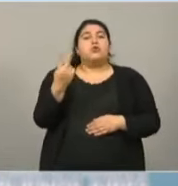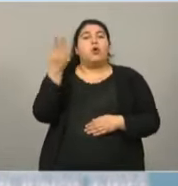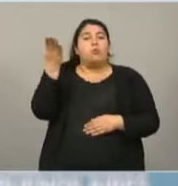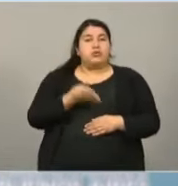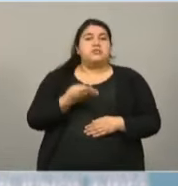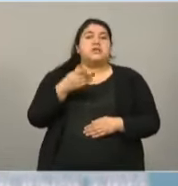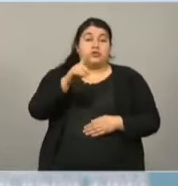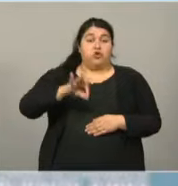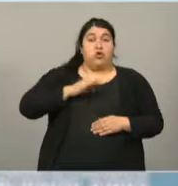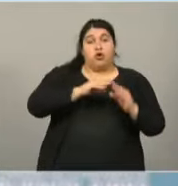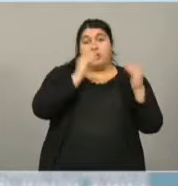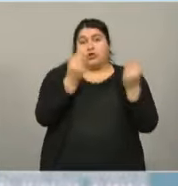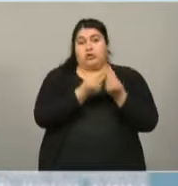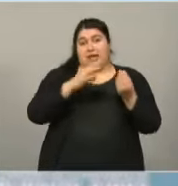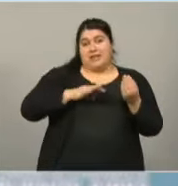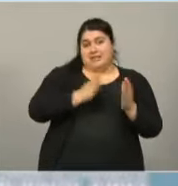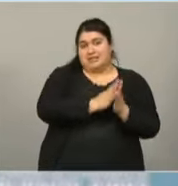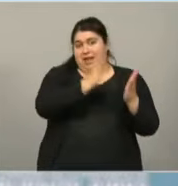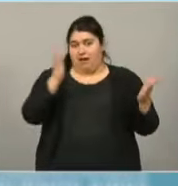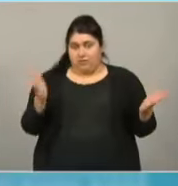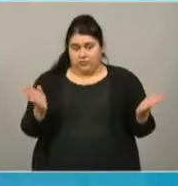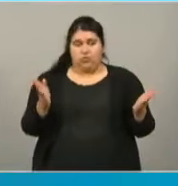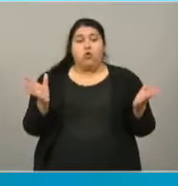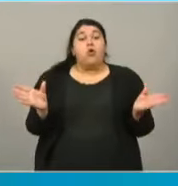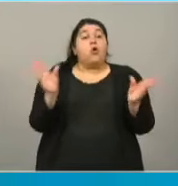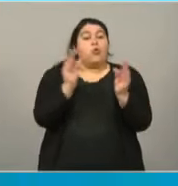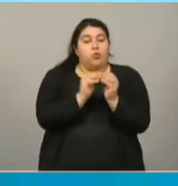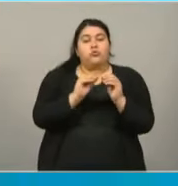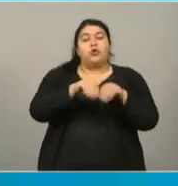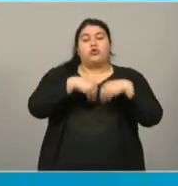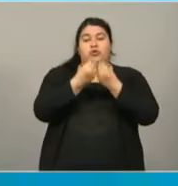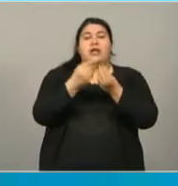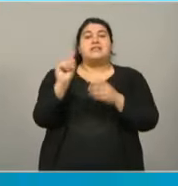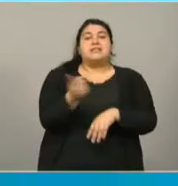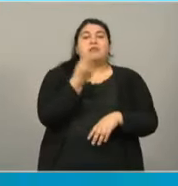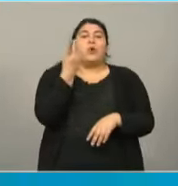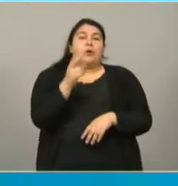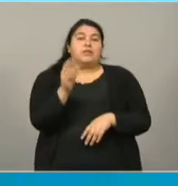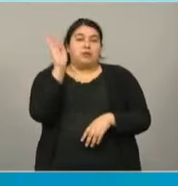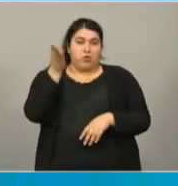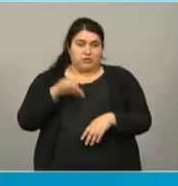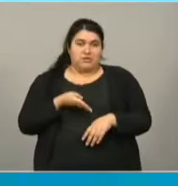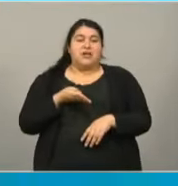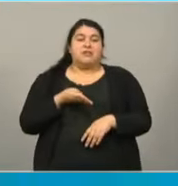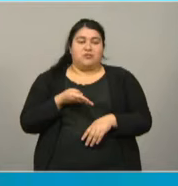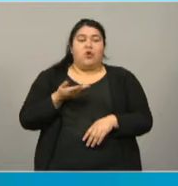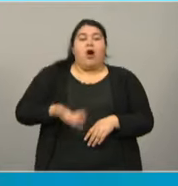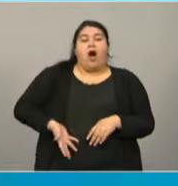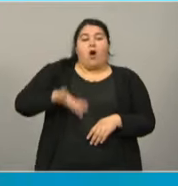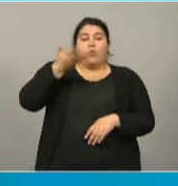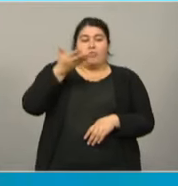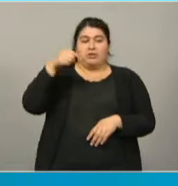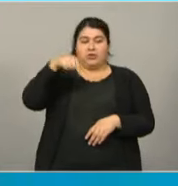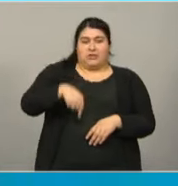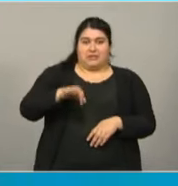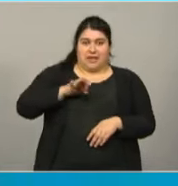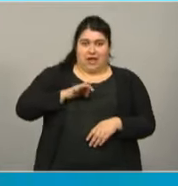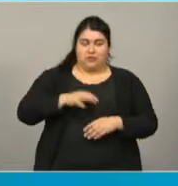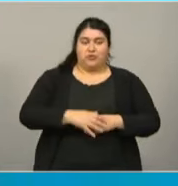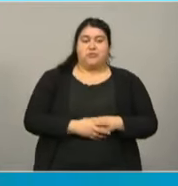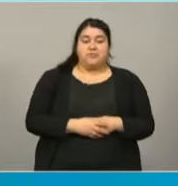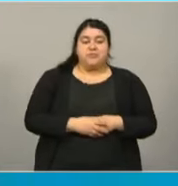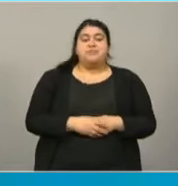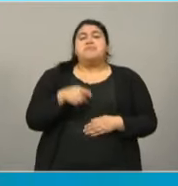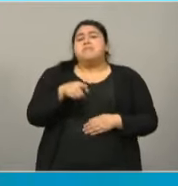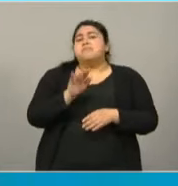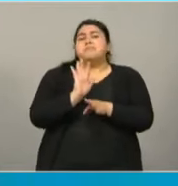año y en el resto de los programas es un 12 20% de de aumento en lo que va el año